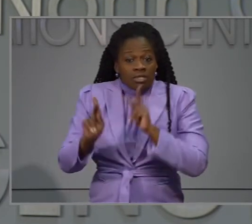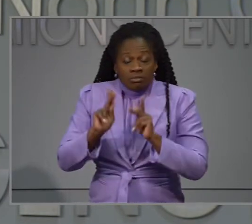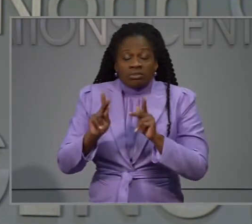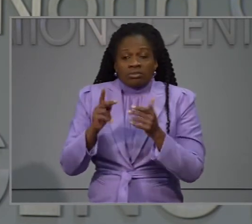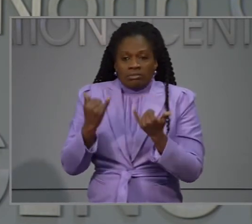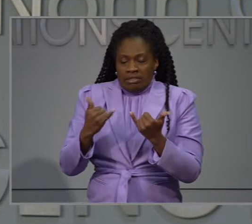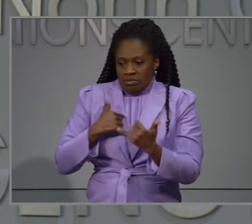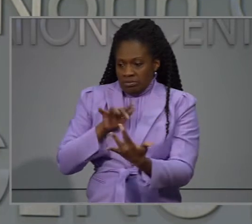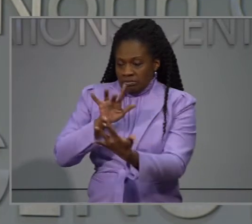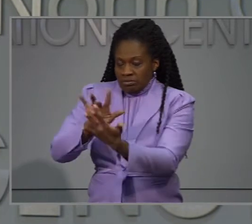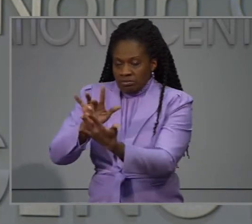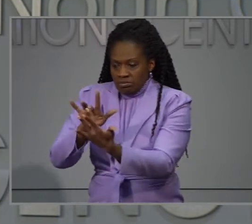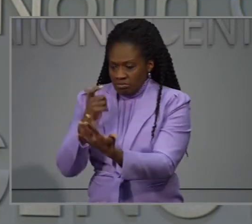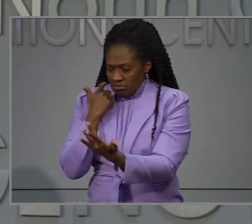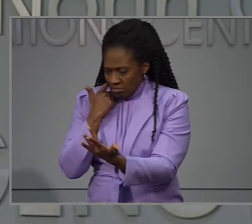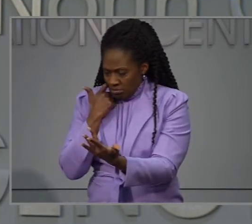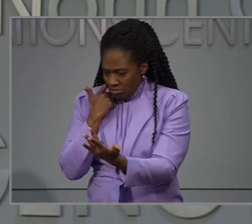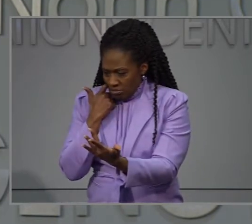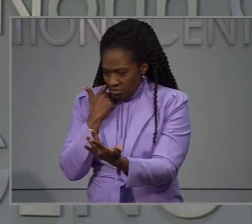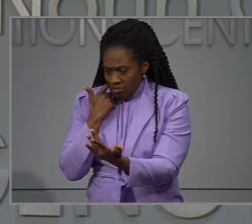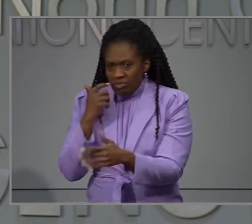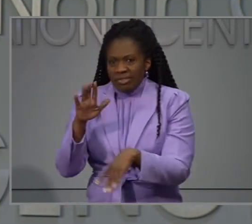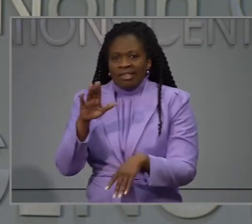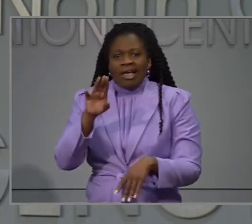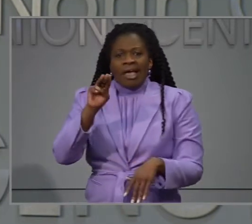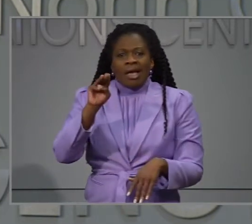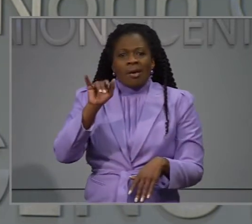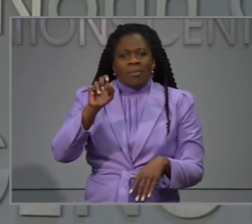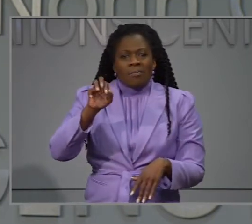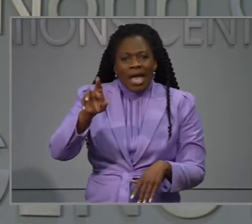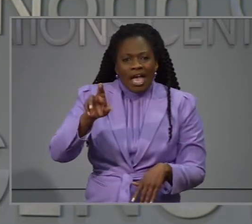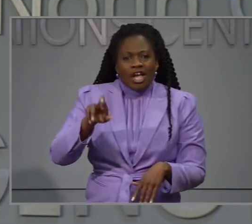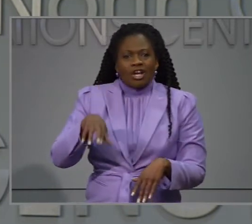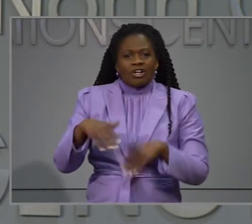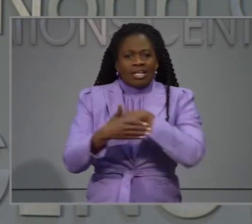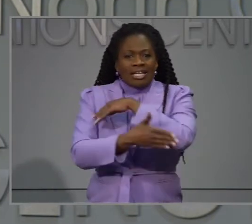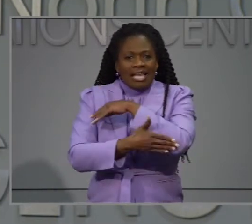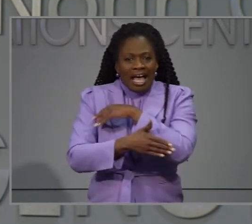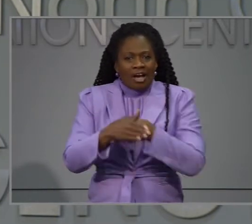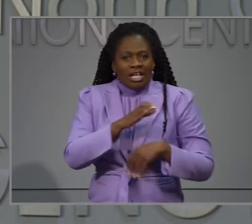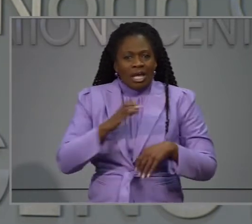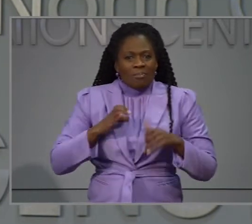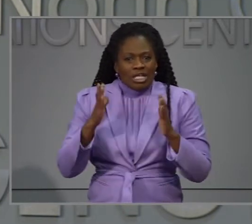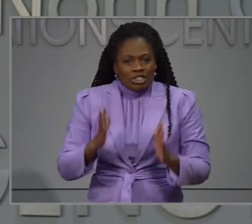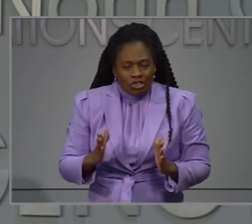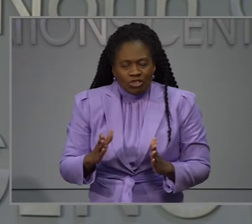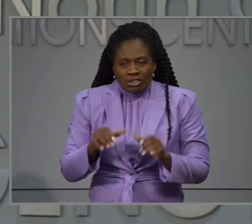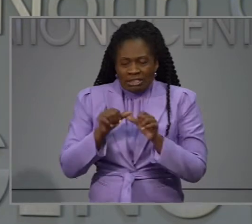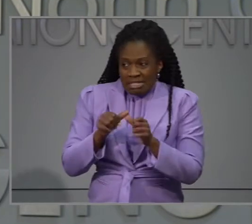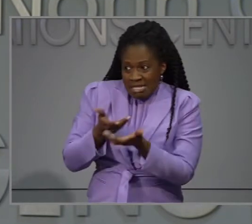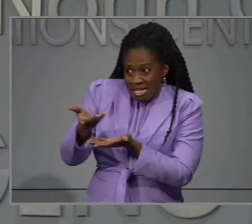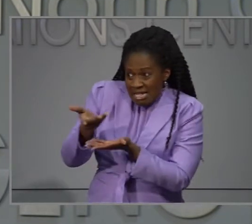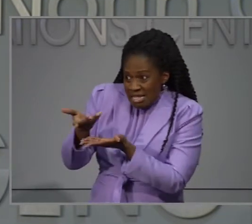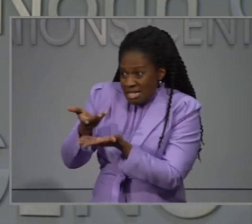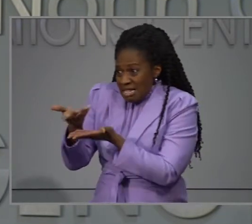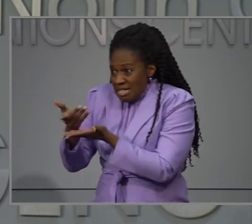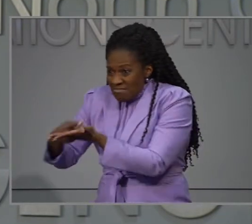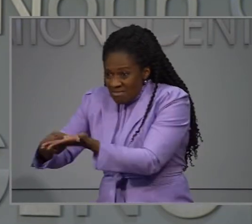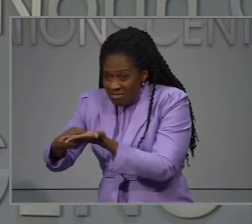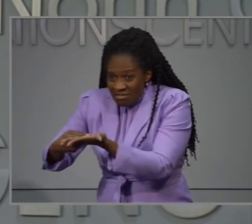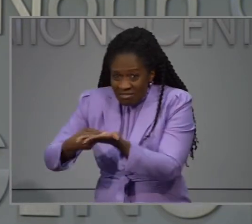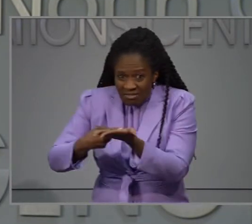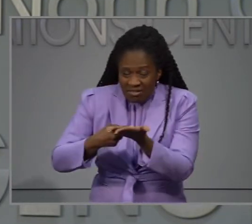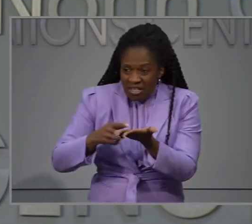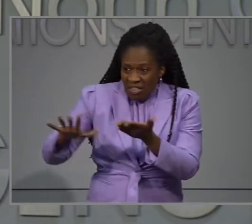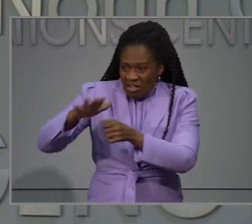grupo de personas con los que hemos estado en contacto son los alcaldes comisionados del condado para continuar